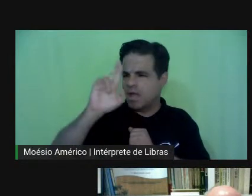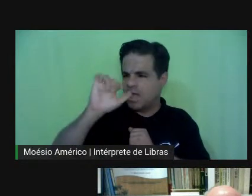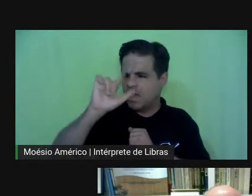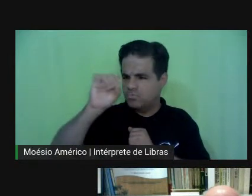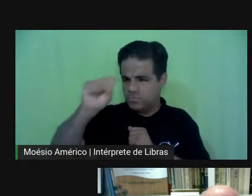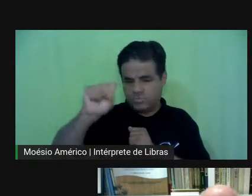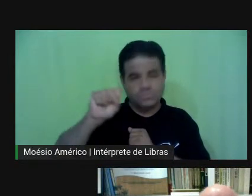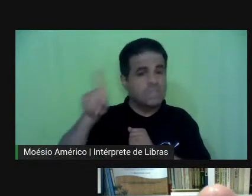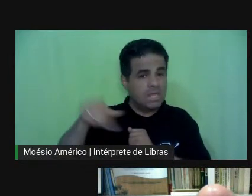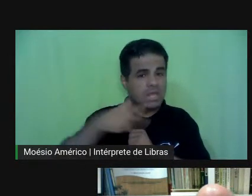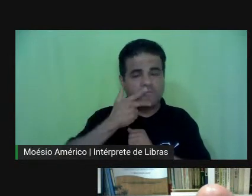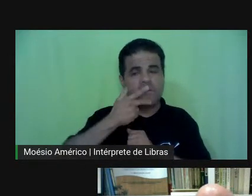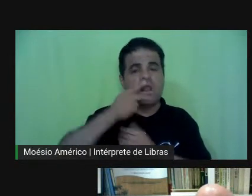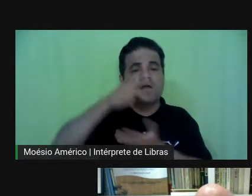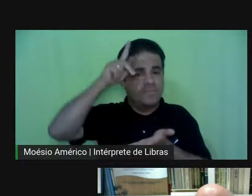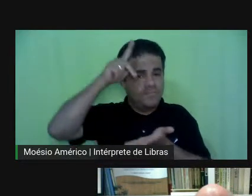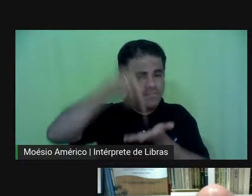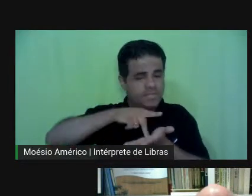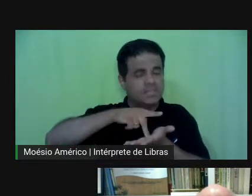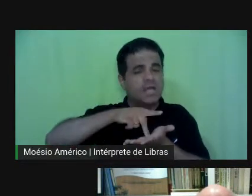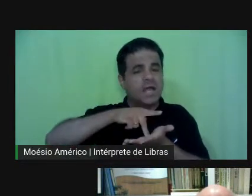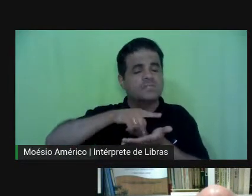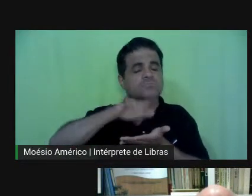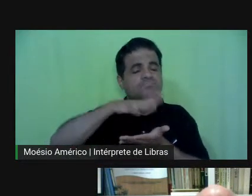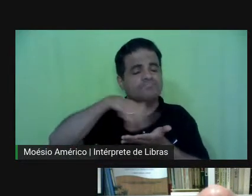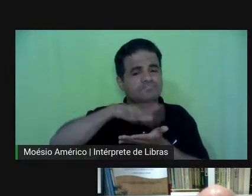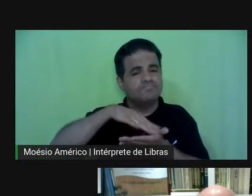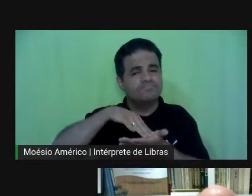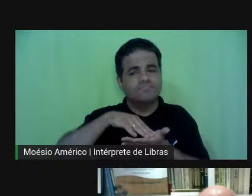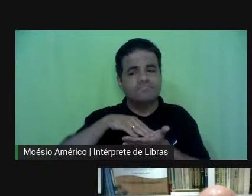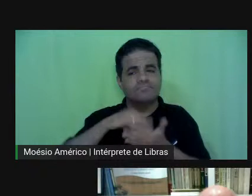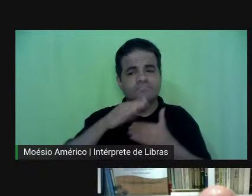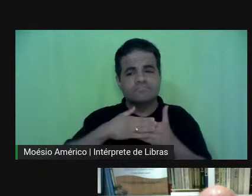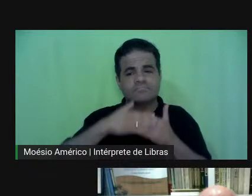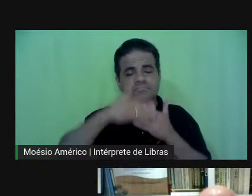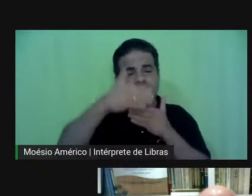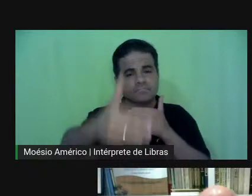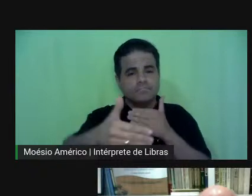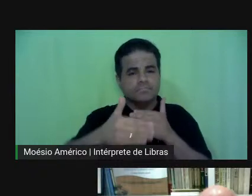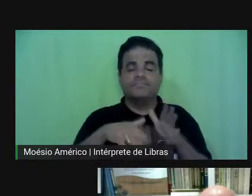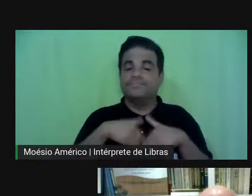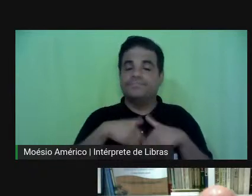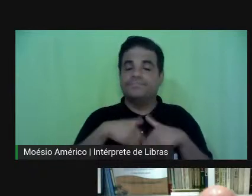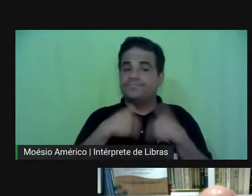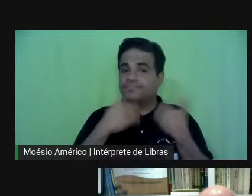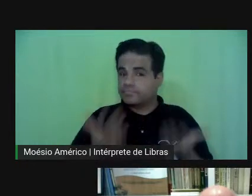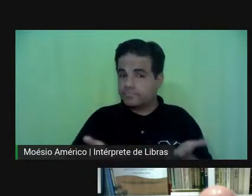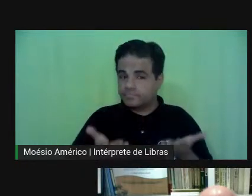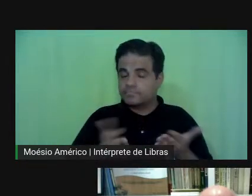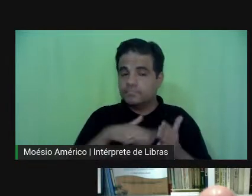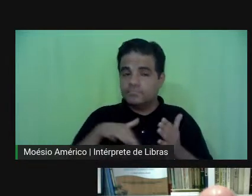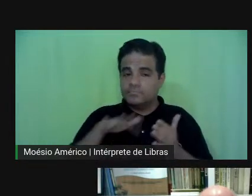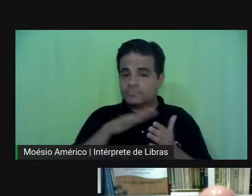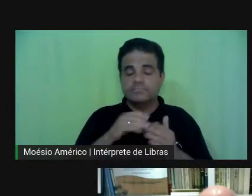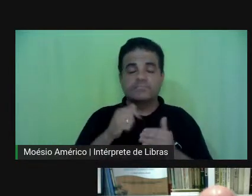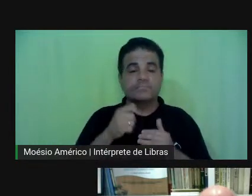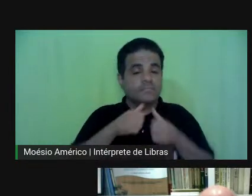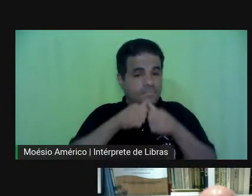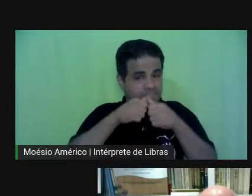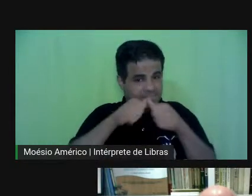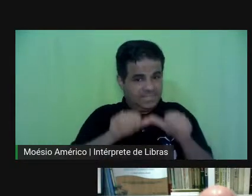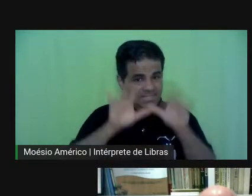afirma mundo la realidad de este ente al estar que la realidad y estar